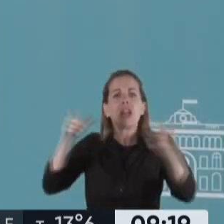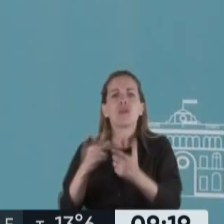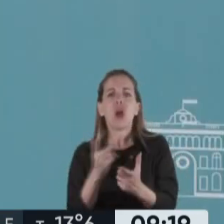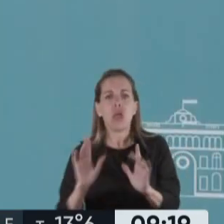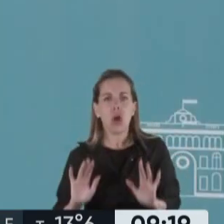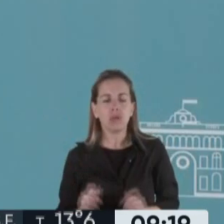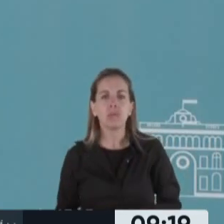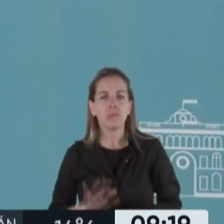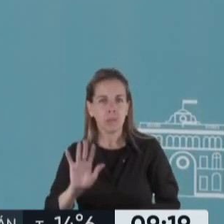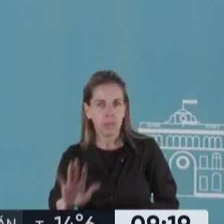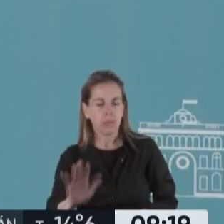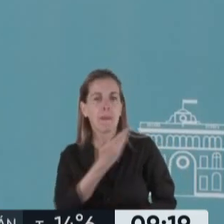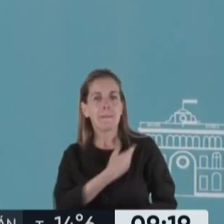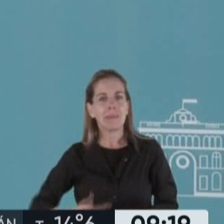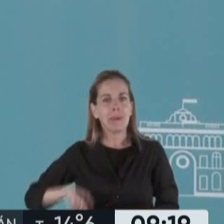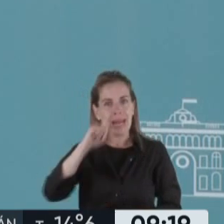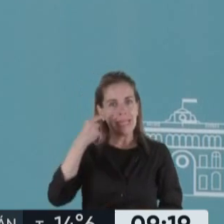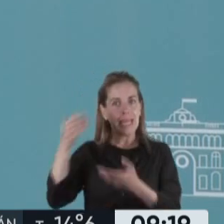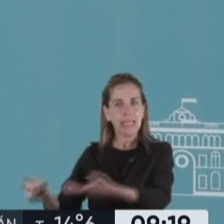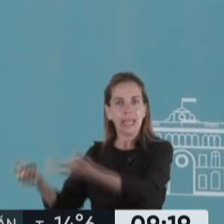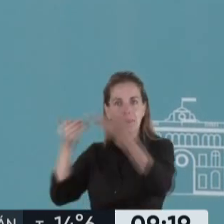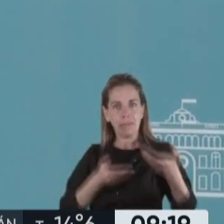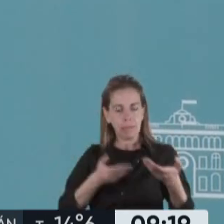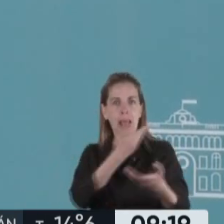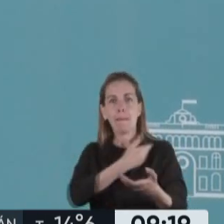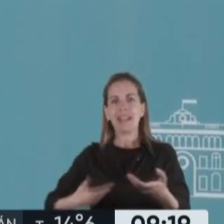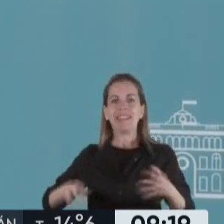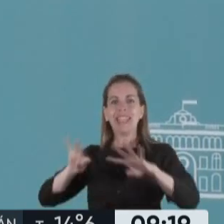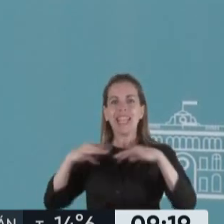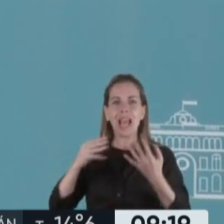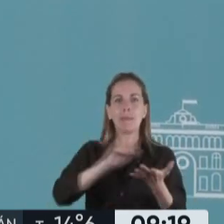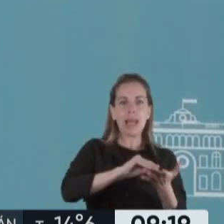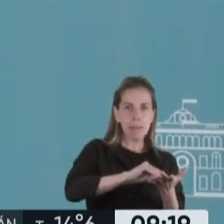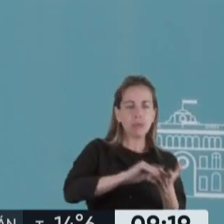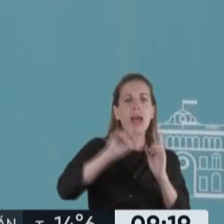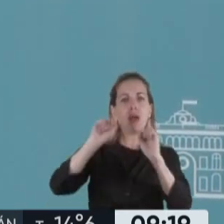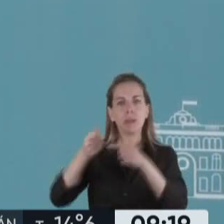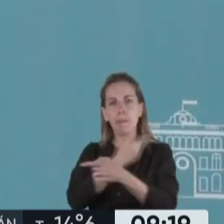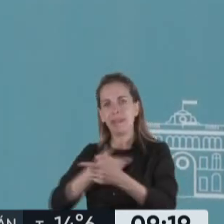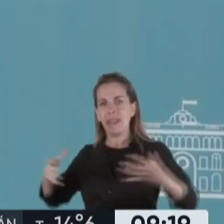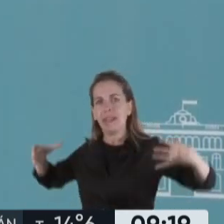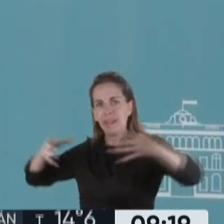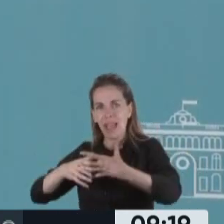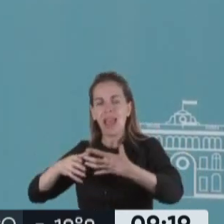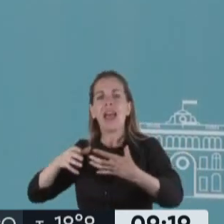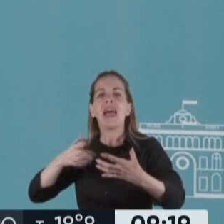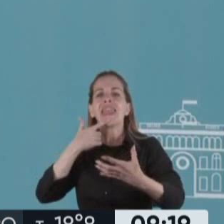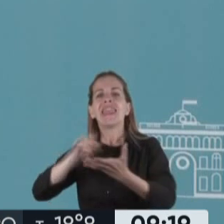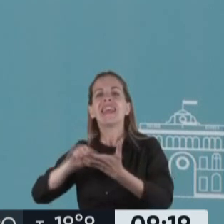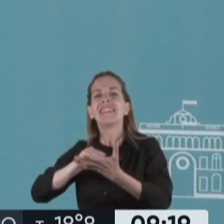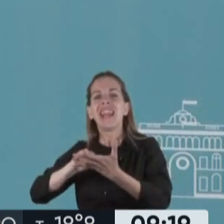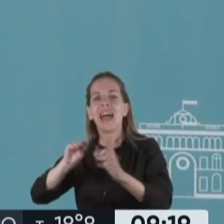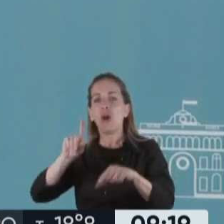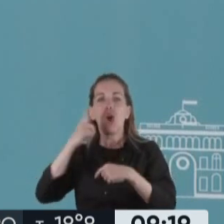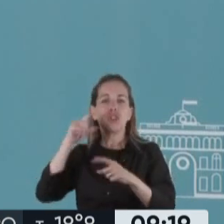El presidente recibió a la presidenta de la Cámara de Diputados y el presidente del bloque de diputados un día, al presidente del bloque del Senado